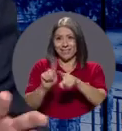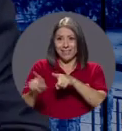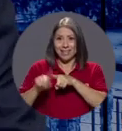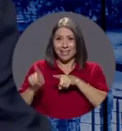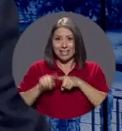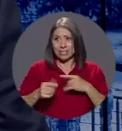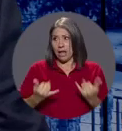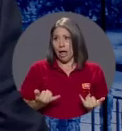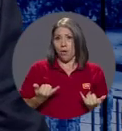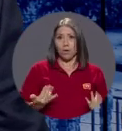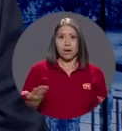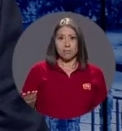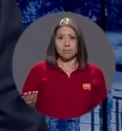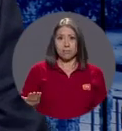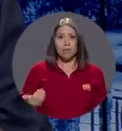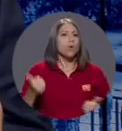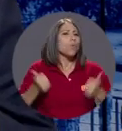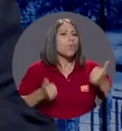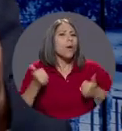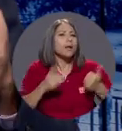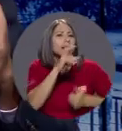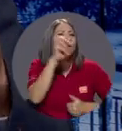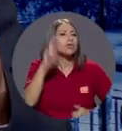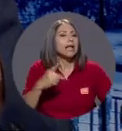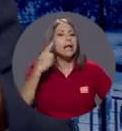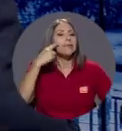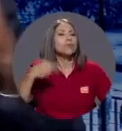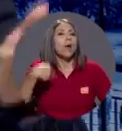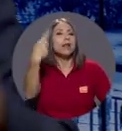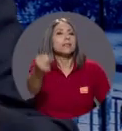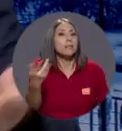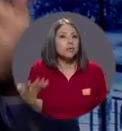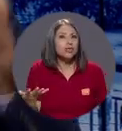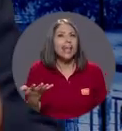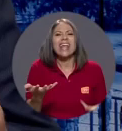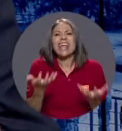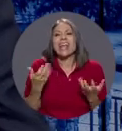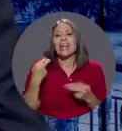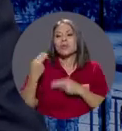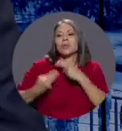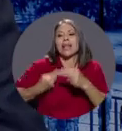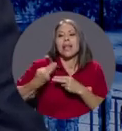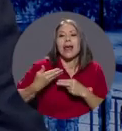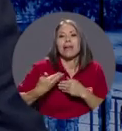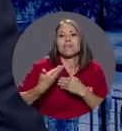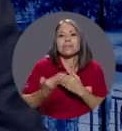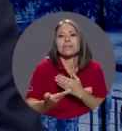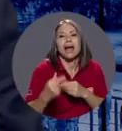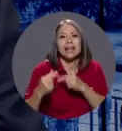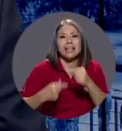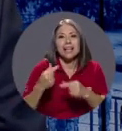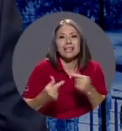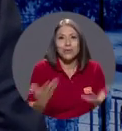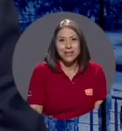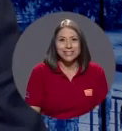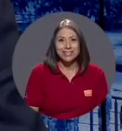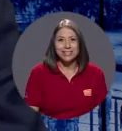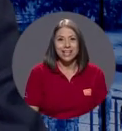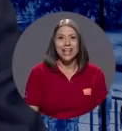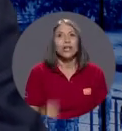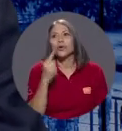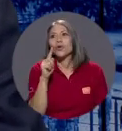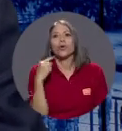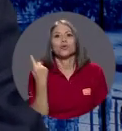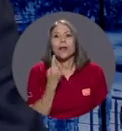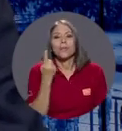estamos, los diferentes actores que estamos hoy día, bueno, cuál es la Costa Rica que visualizamos, qué queremos dejar a la generación que viene y